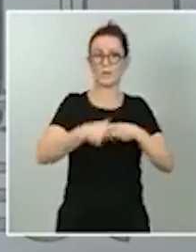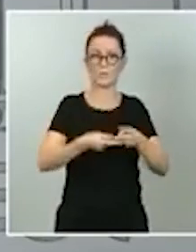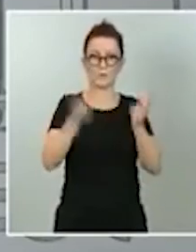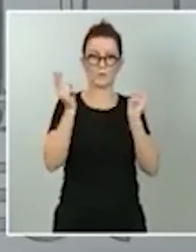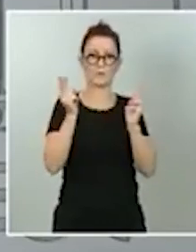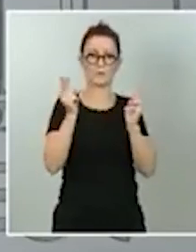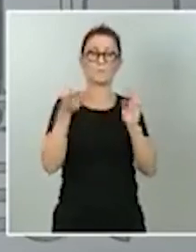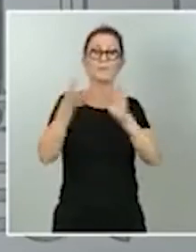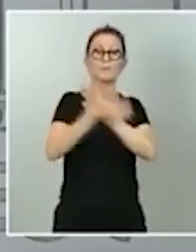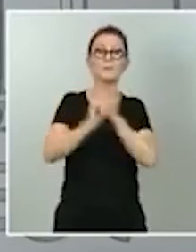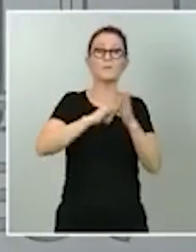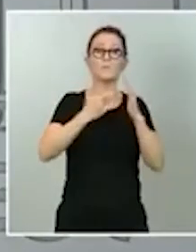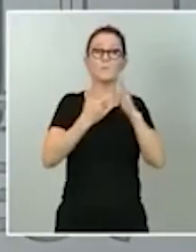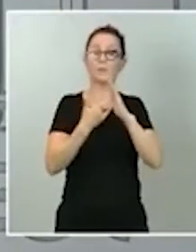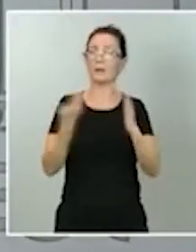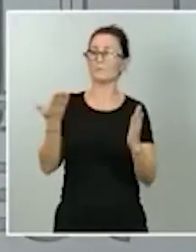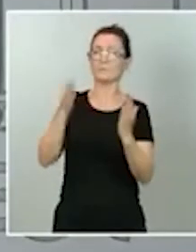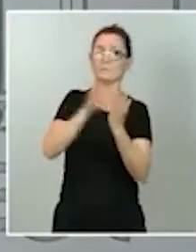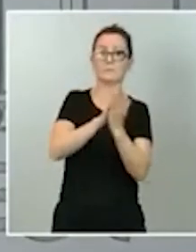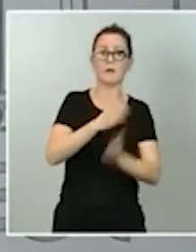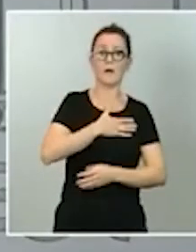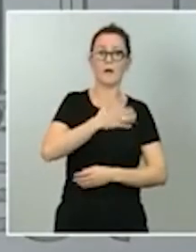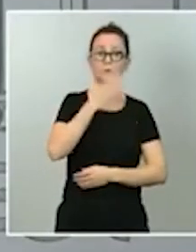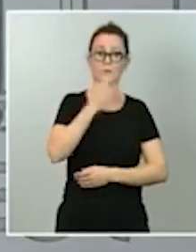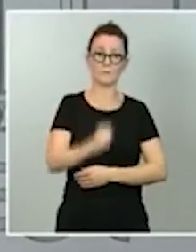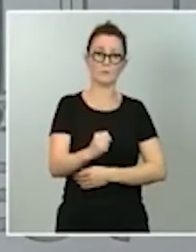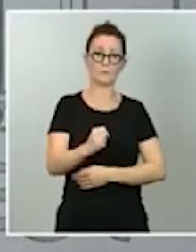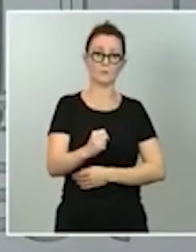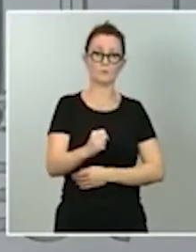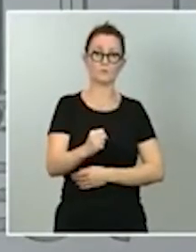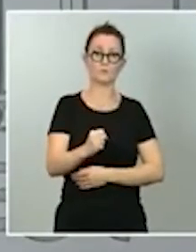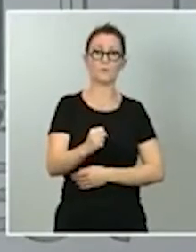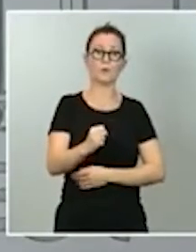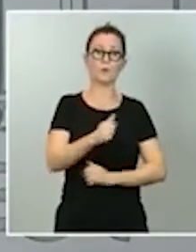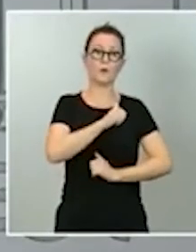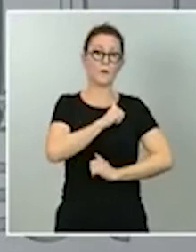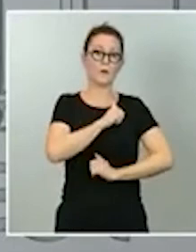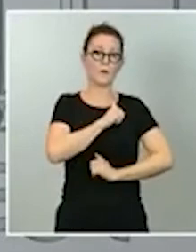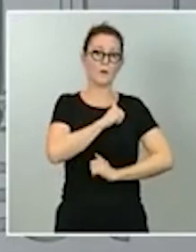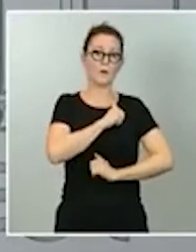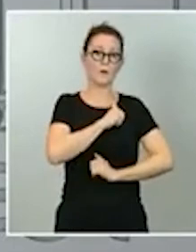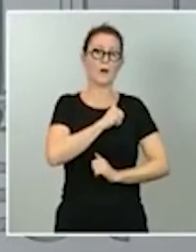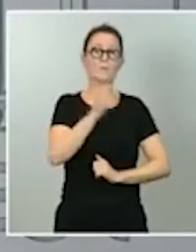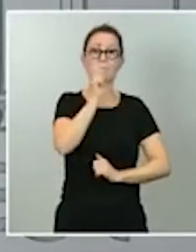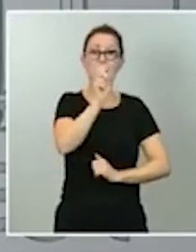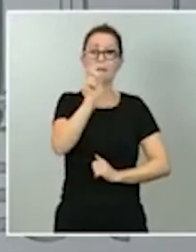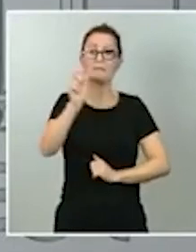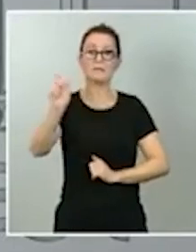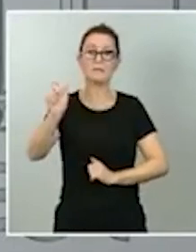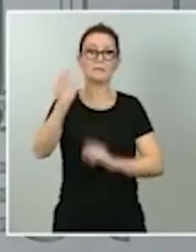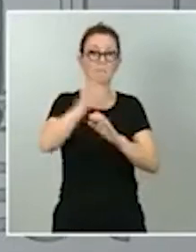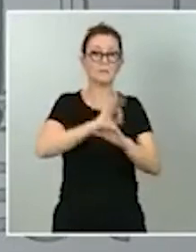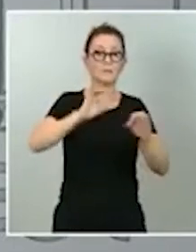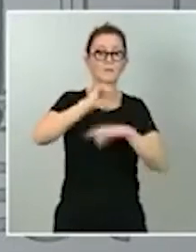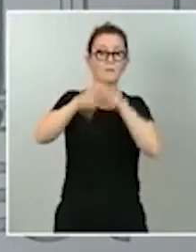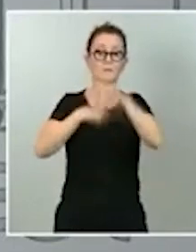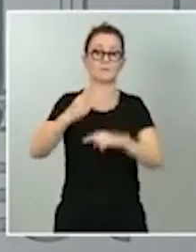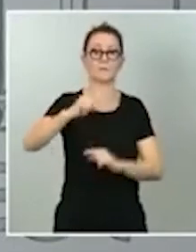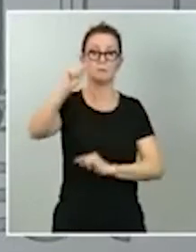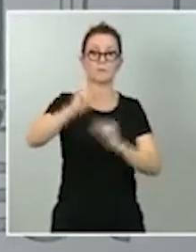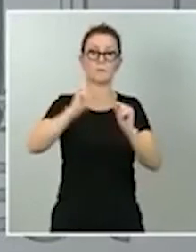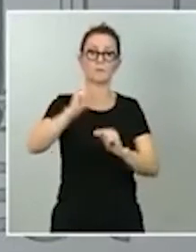dirigido a los ayuntamientos para que no tengan que esperar a partidas específicas de los próximos presupuestos y que puedan ya